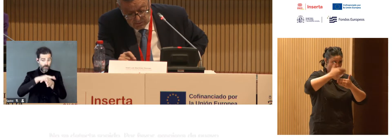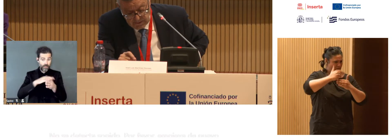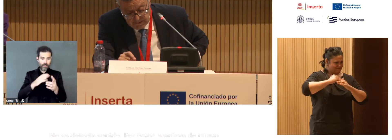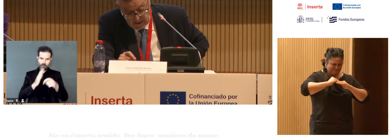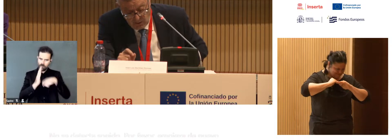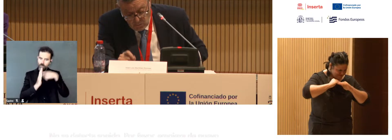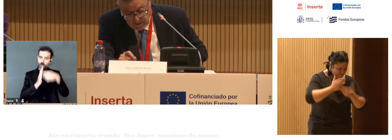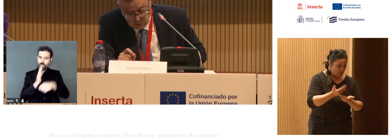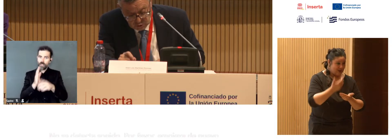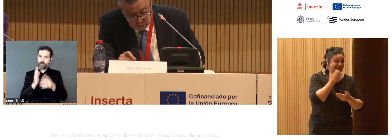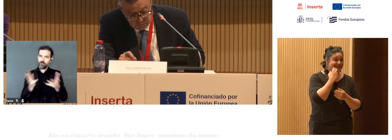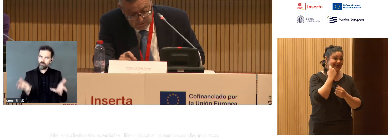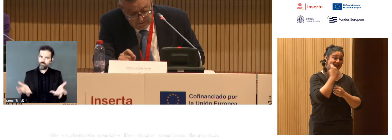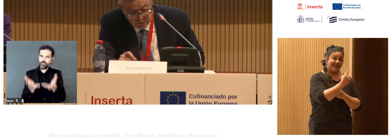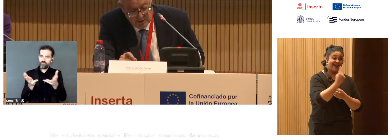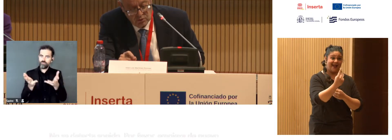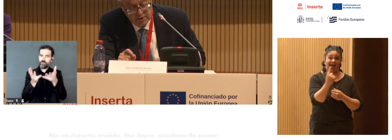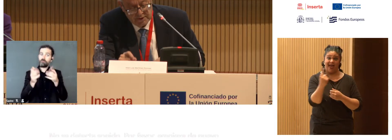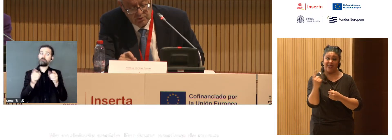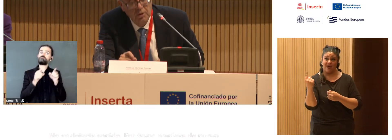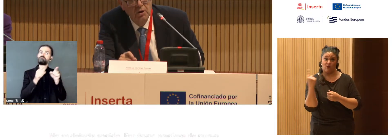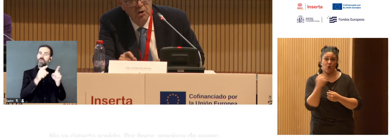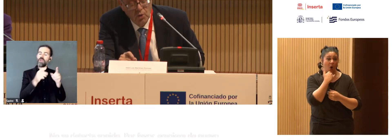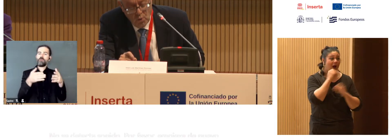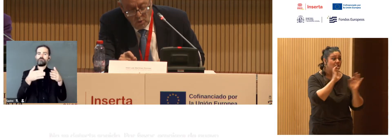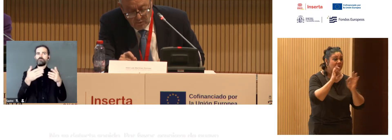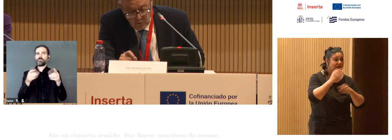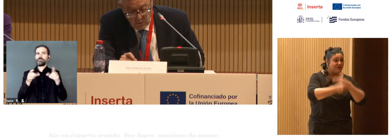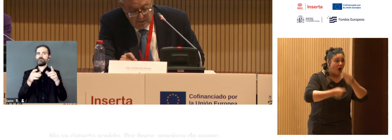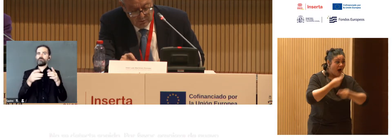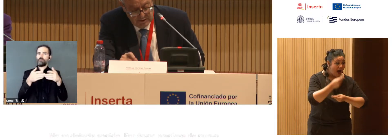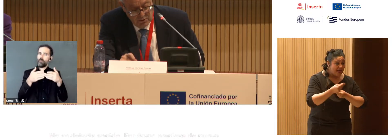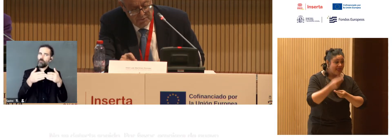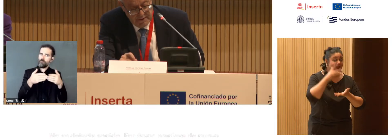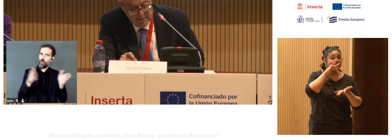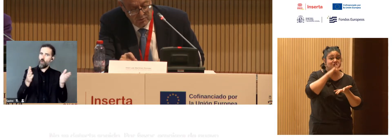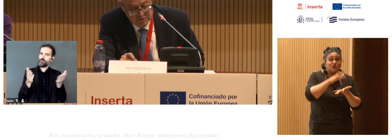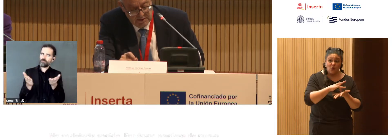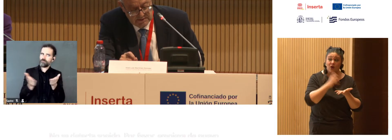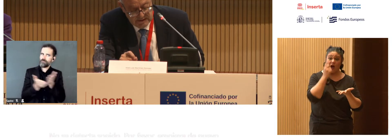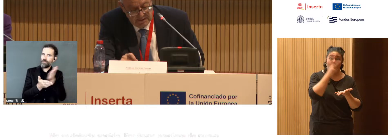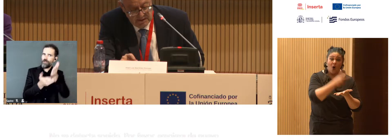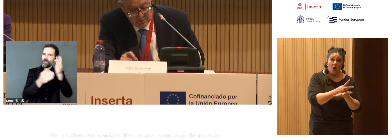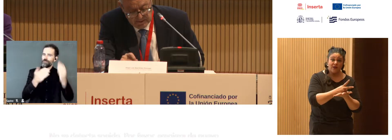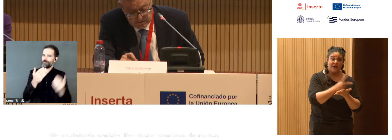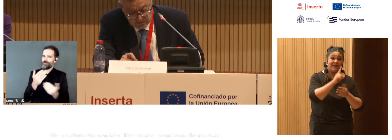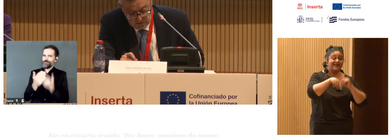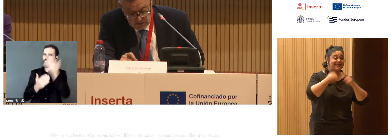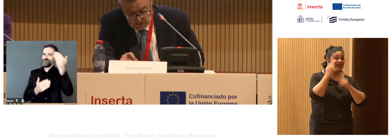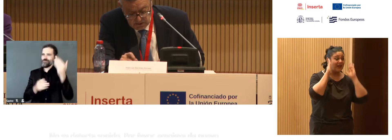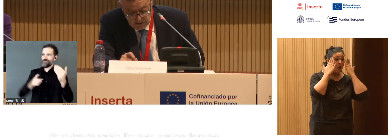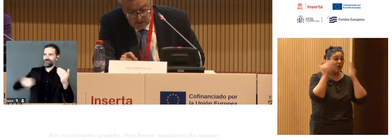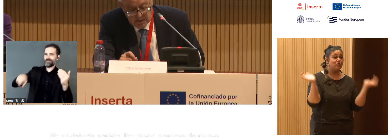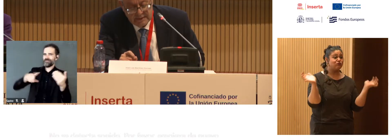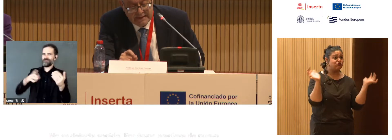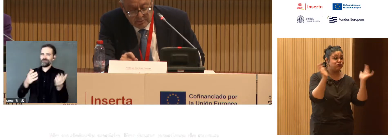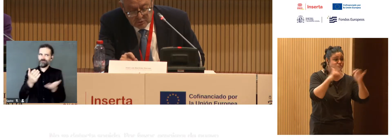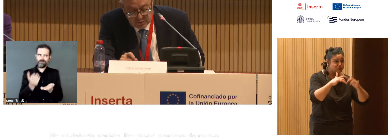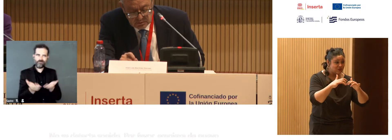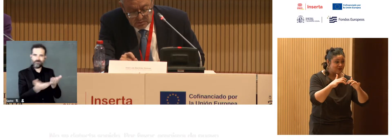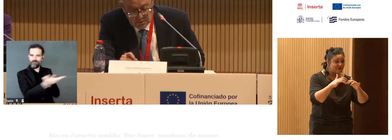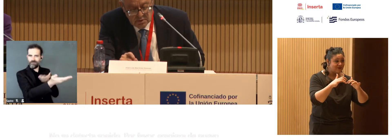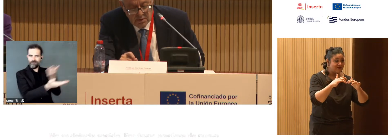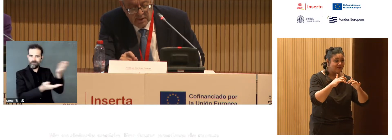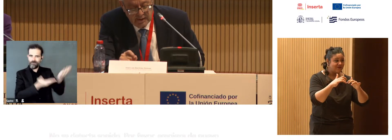uno y cada una de nosotros hacemos algo concreto, cuando volvamos a encontrarnos en el siguiente congreso,